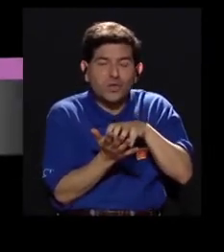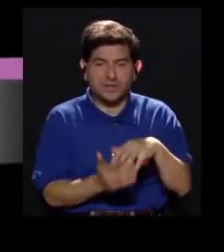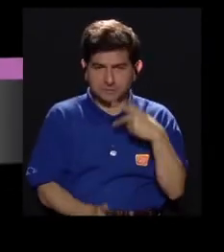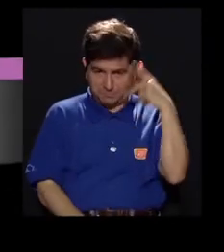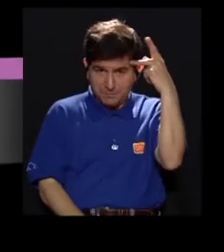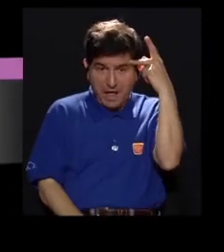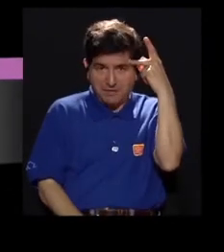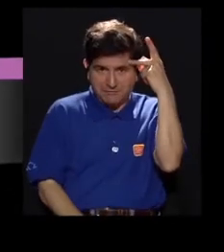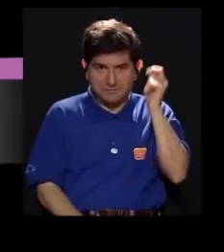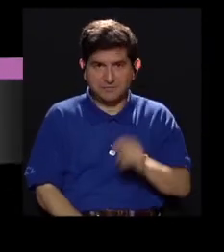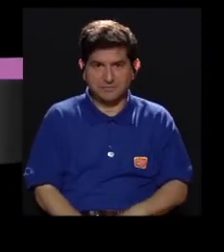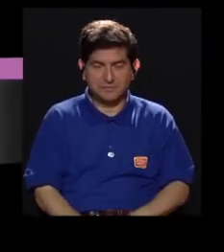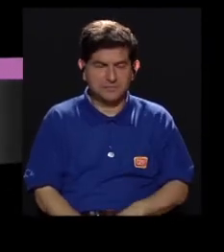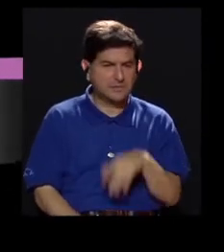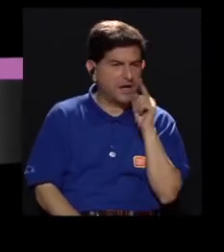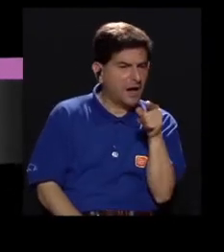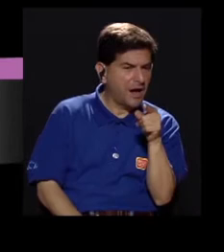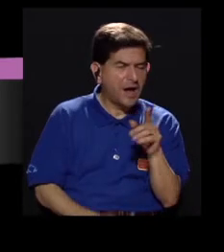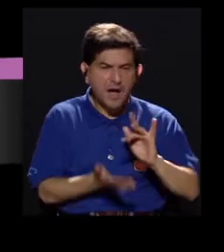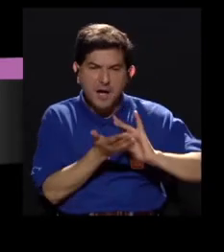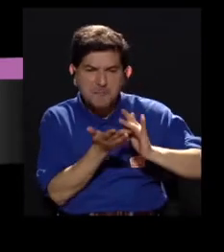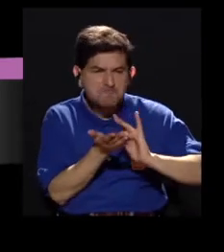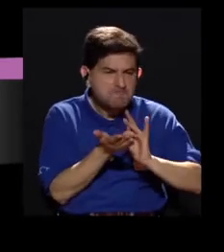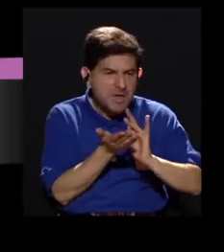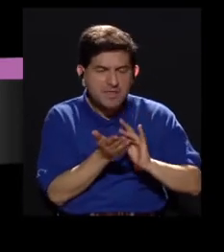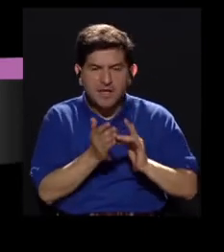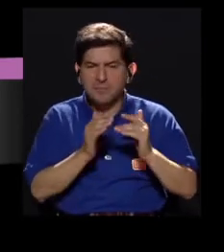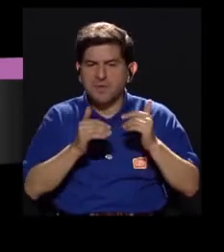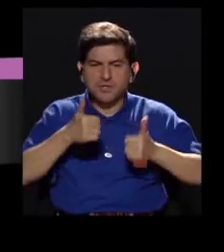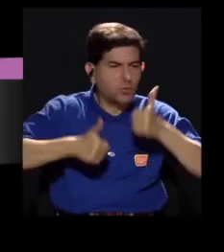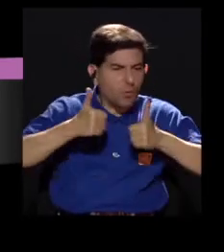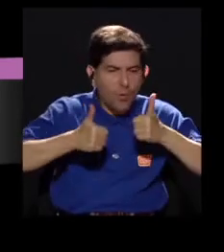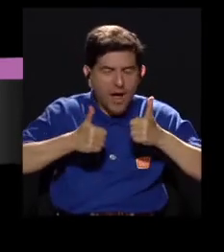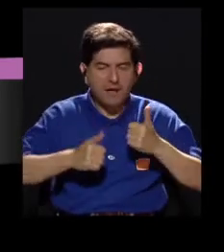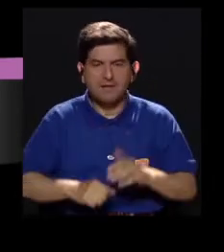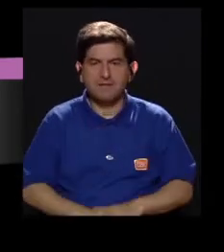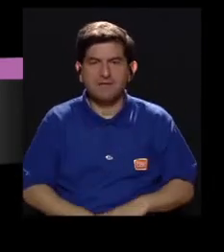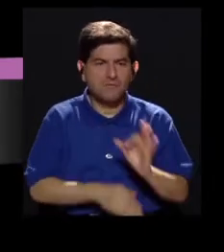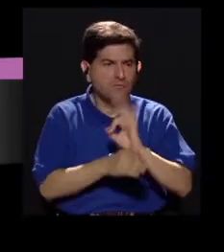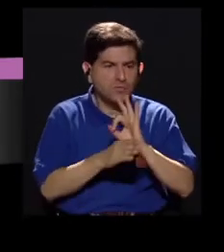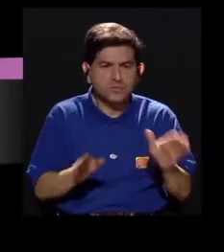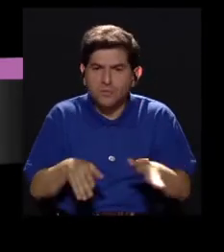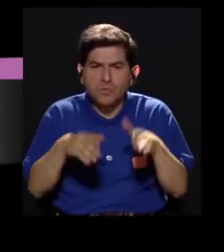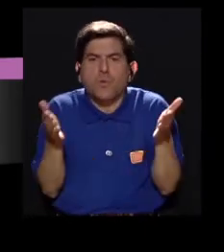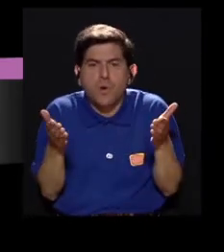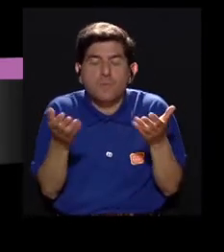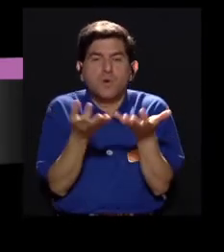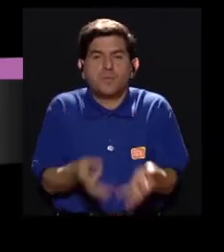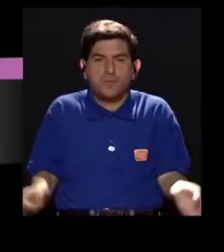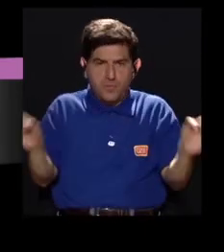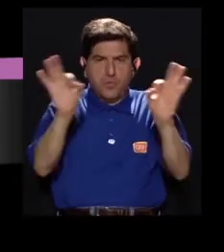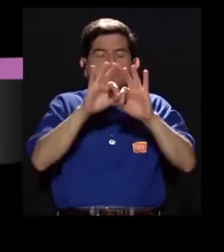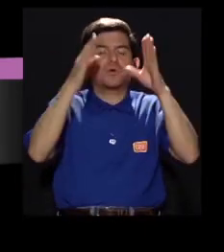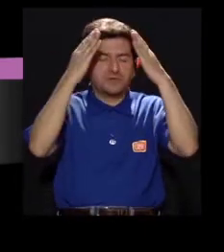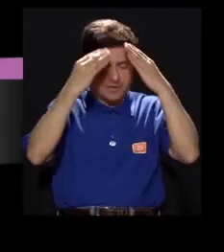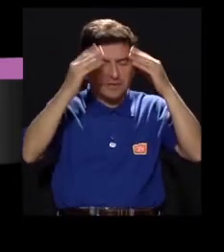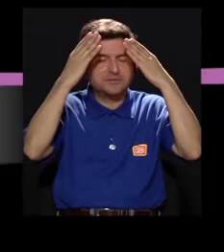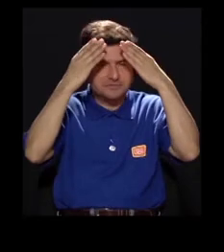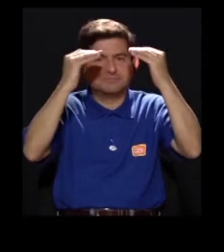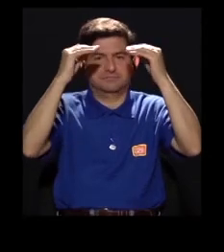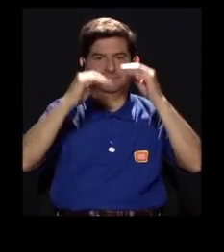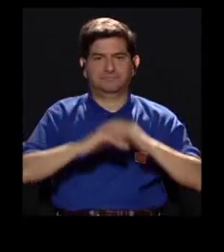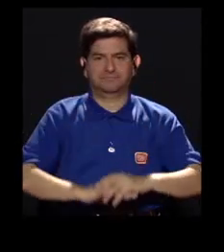dudas, los papás tienen dudas sobre cuál medicamento es para cada cosa, cómo funcionan, es importante